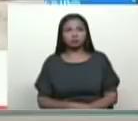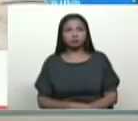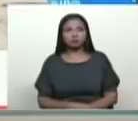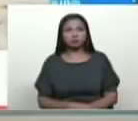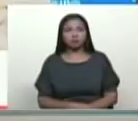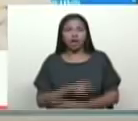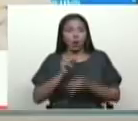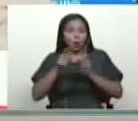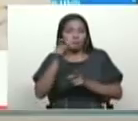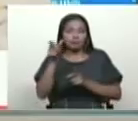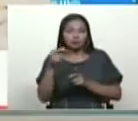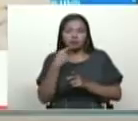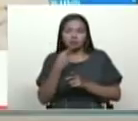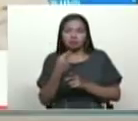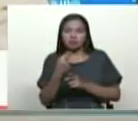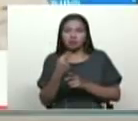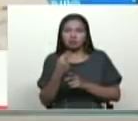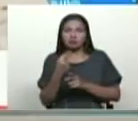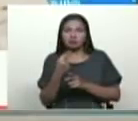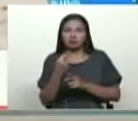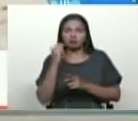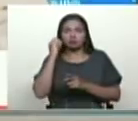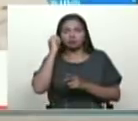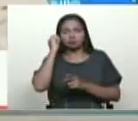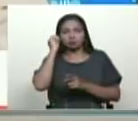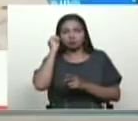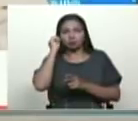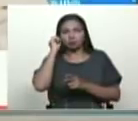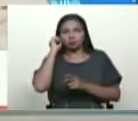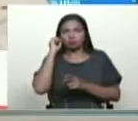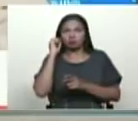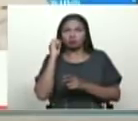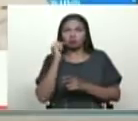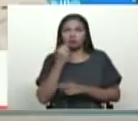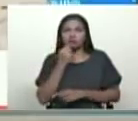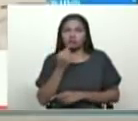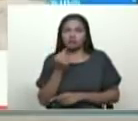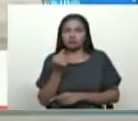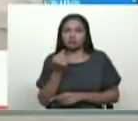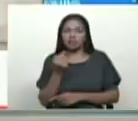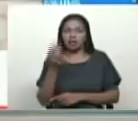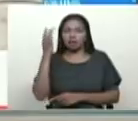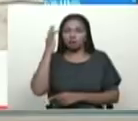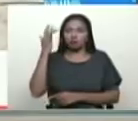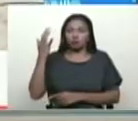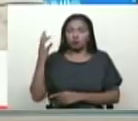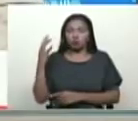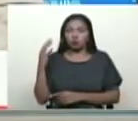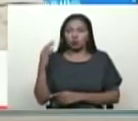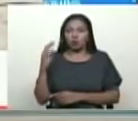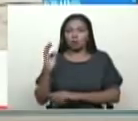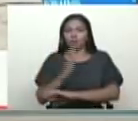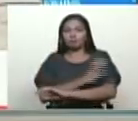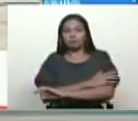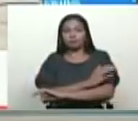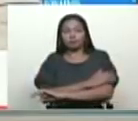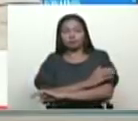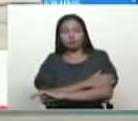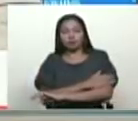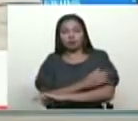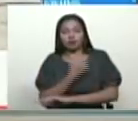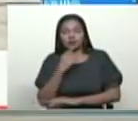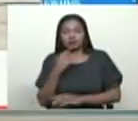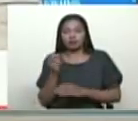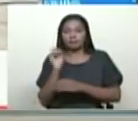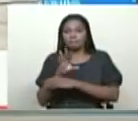Hay gente, intelectualoides, que quieren hacerse pasar por intelectualoides de izquierda, que